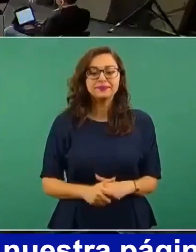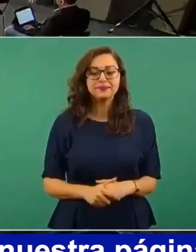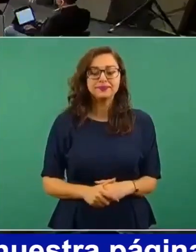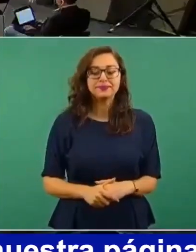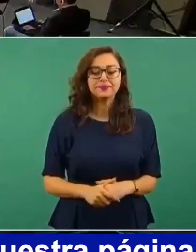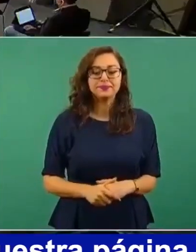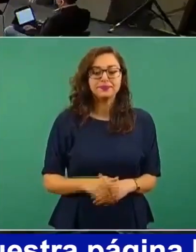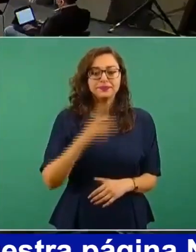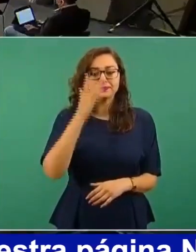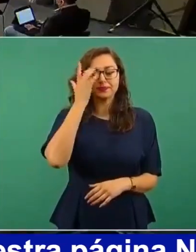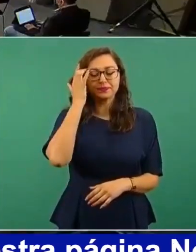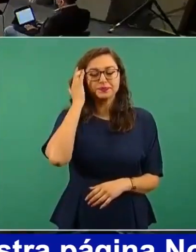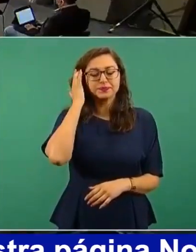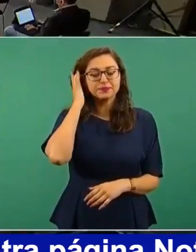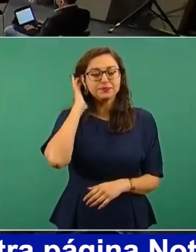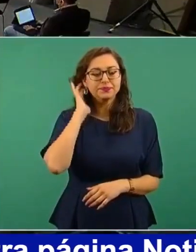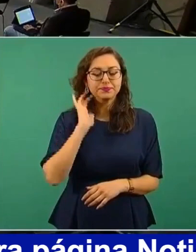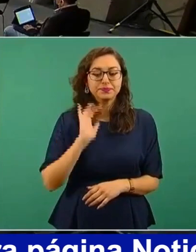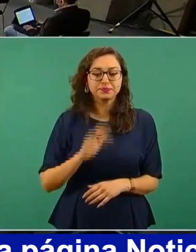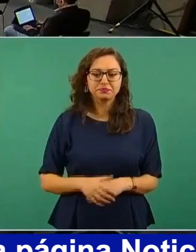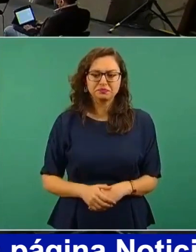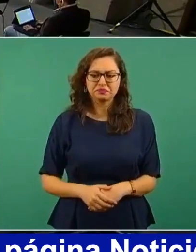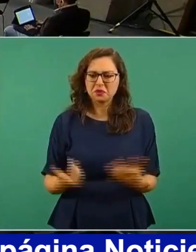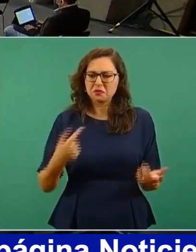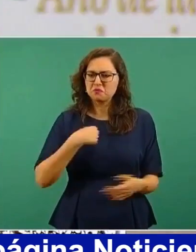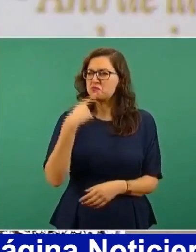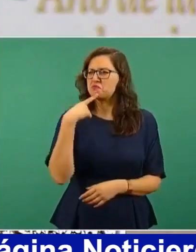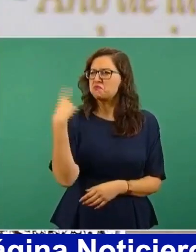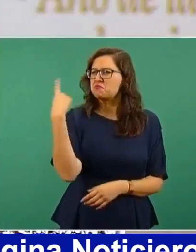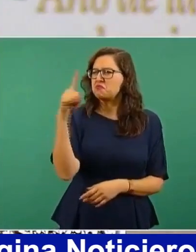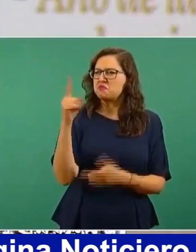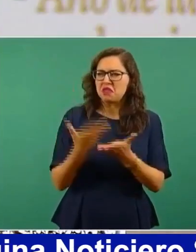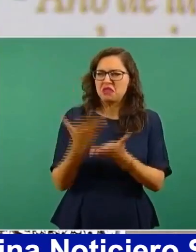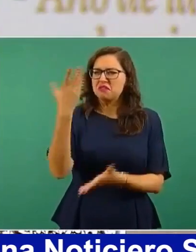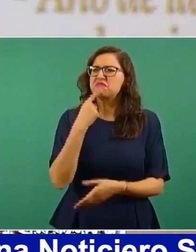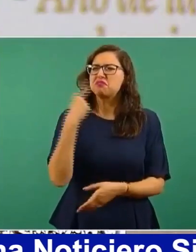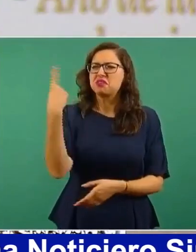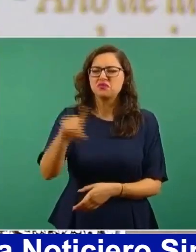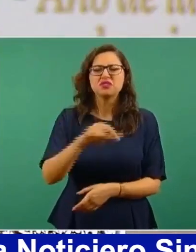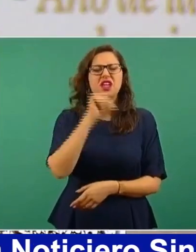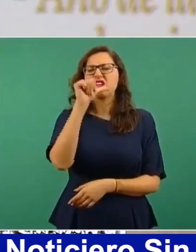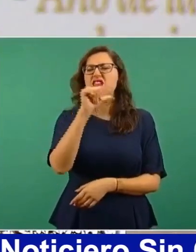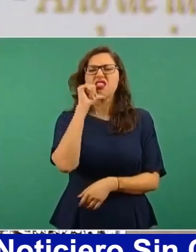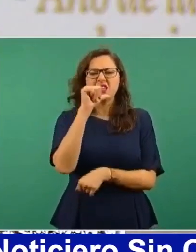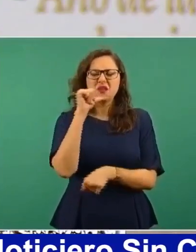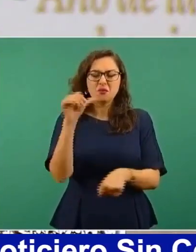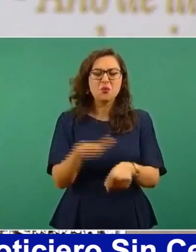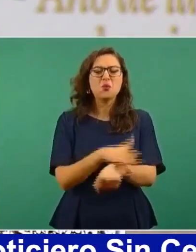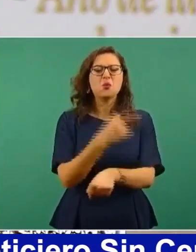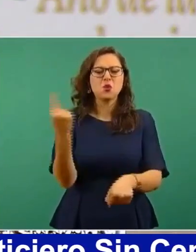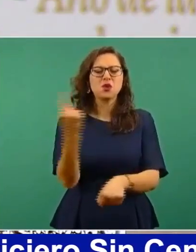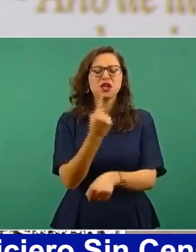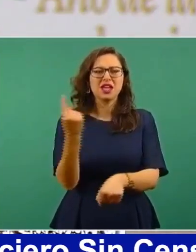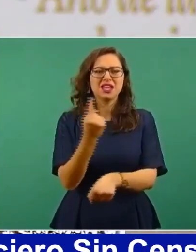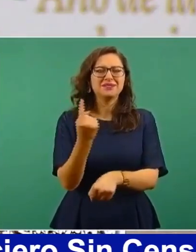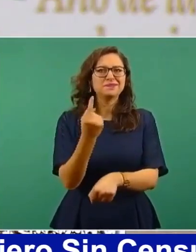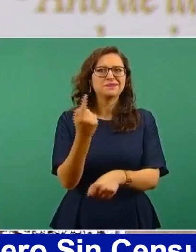comentarte. Y no lo hemos hecho, entre otras cosas, porque decidimos no